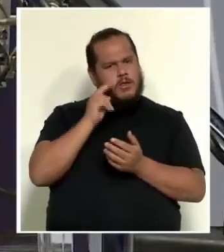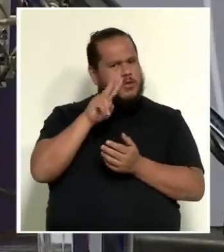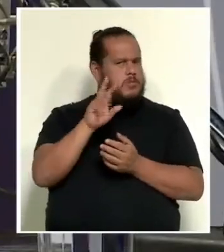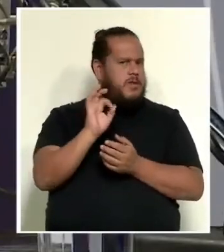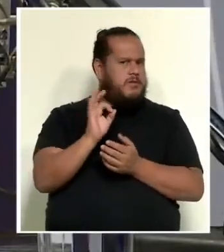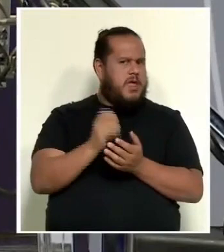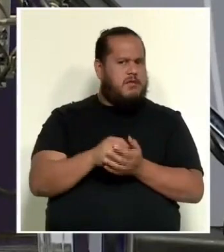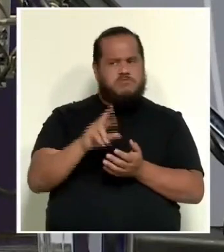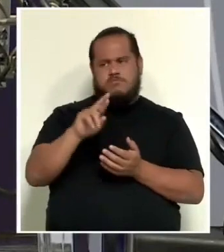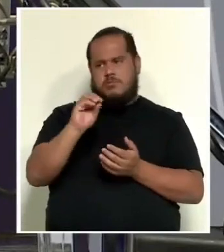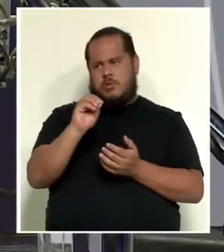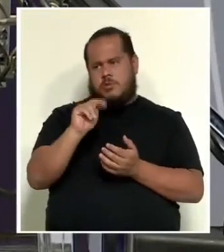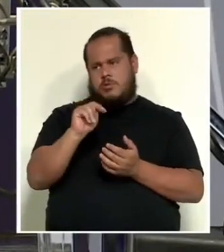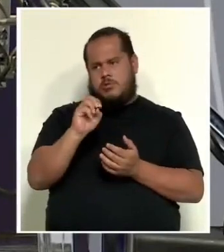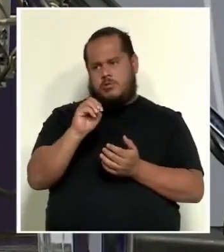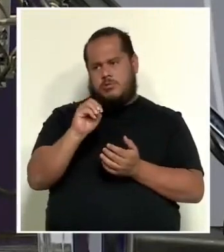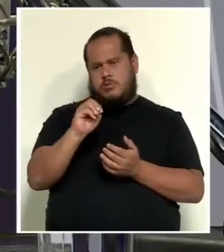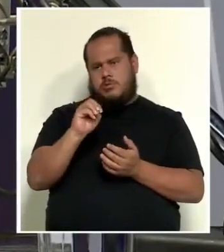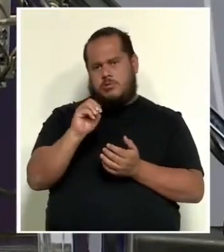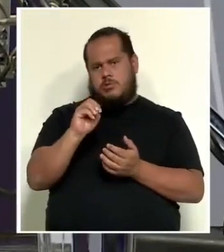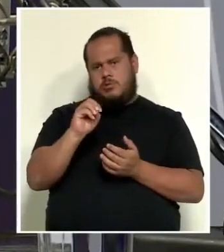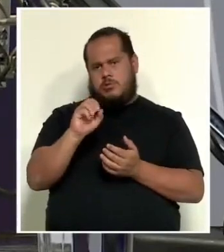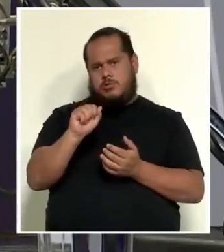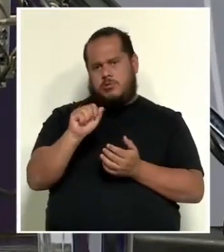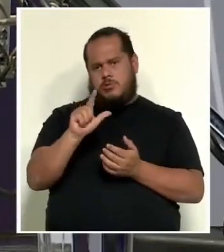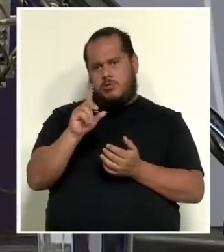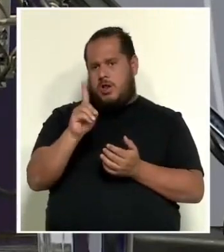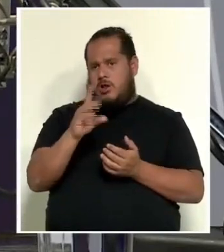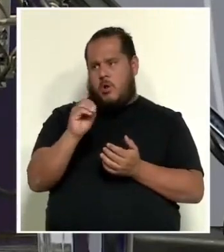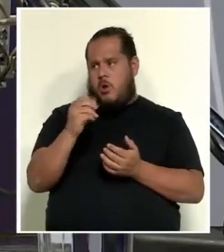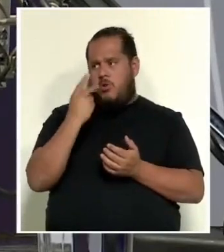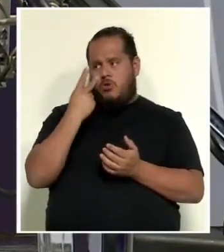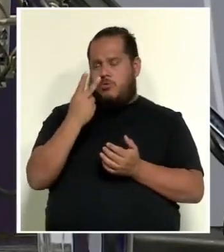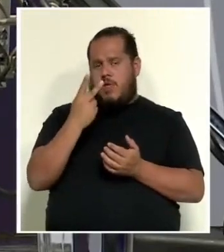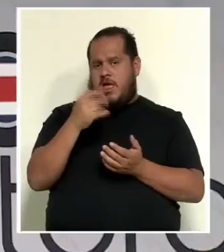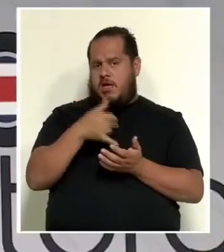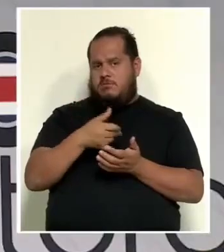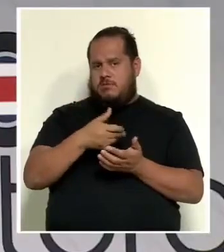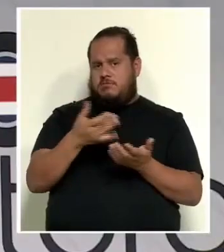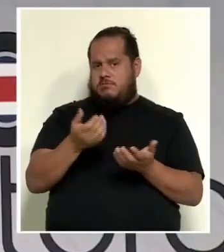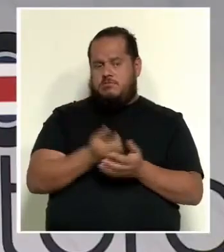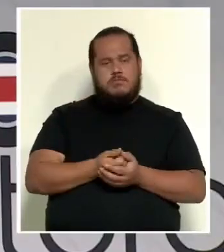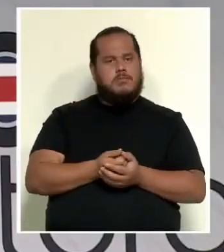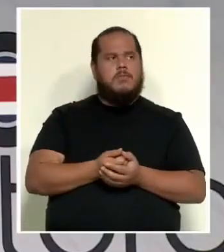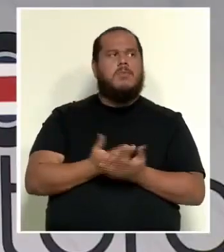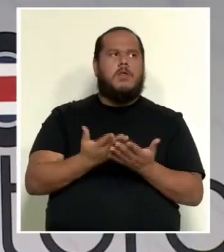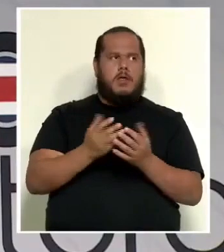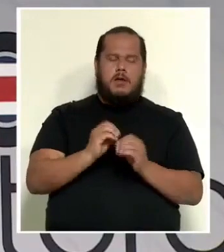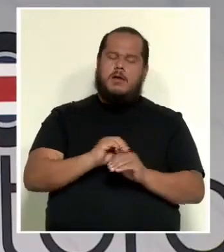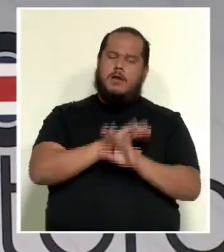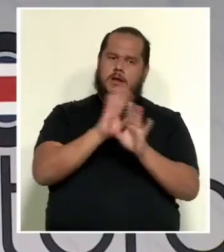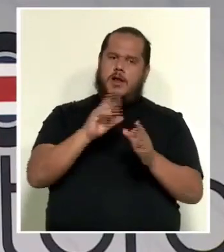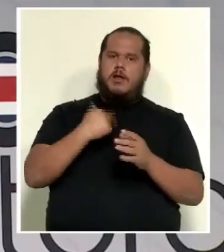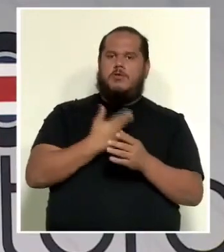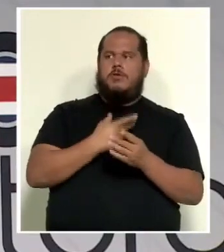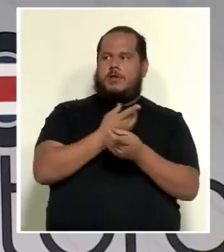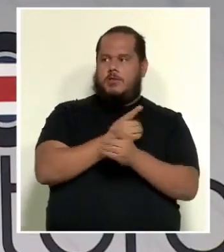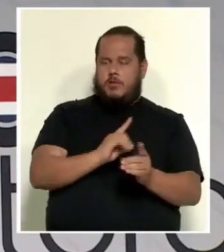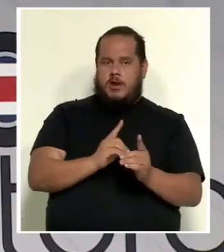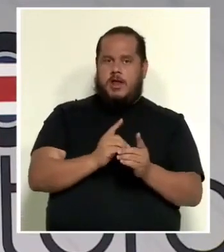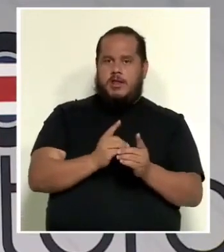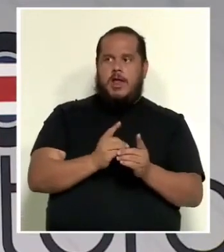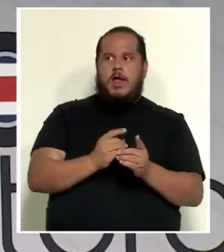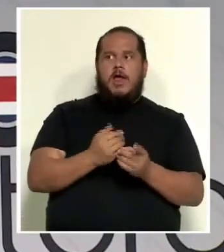bien, don Ronald, o nos ve, digamos, vulnerables? No, sin duda. Nuestra democracia está en un